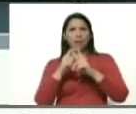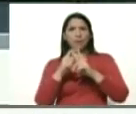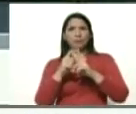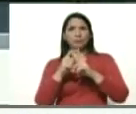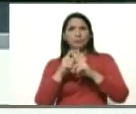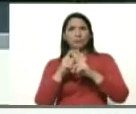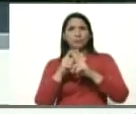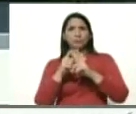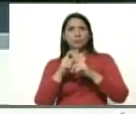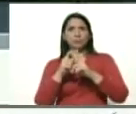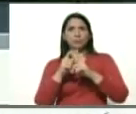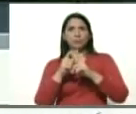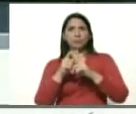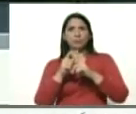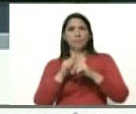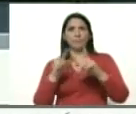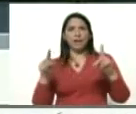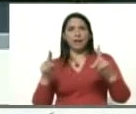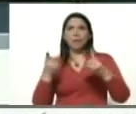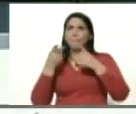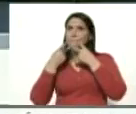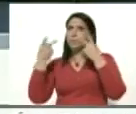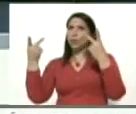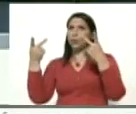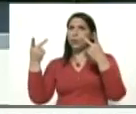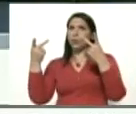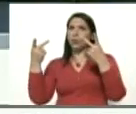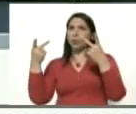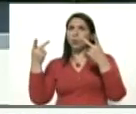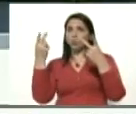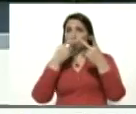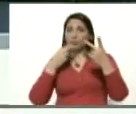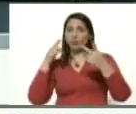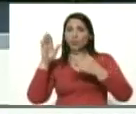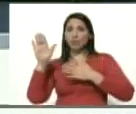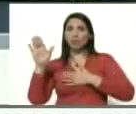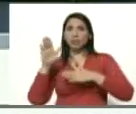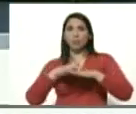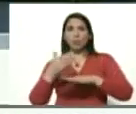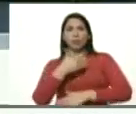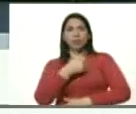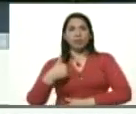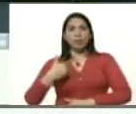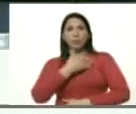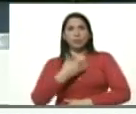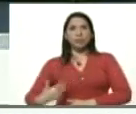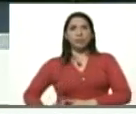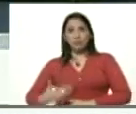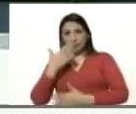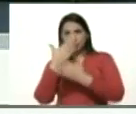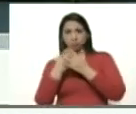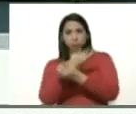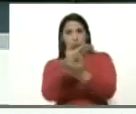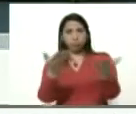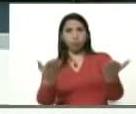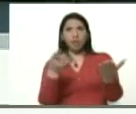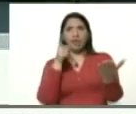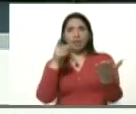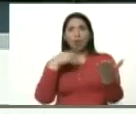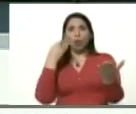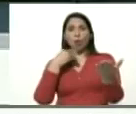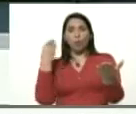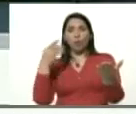para declamar y comprometerse, porque quiero, presidente, delante de usted, que este joven